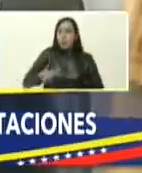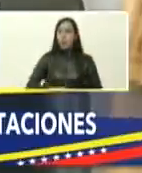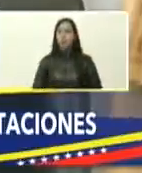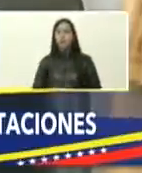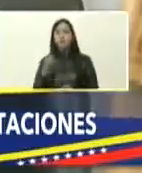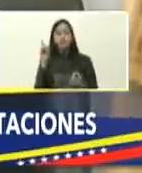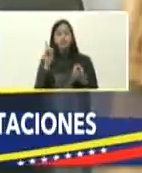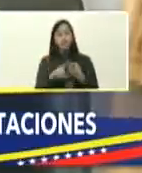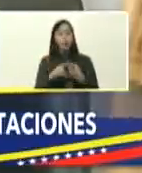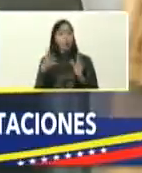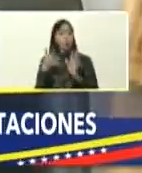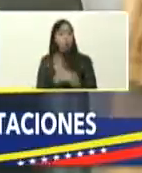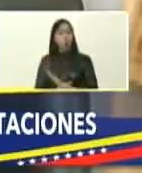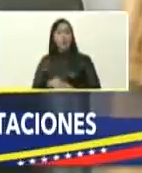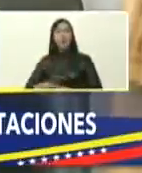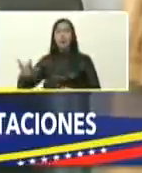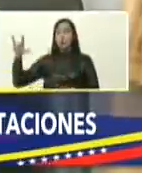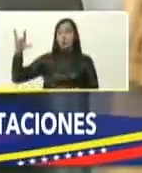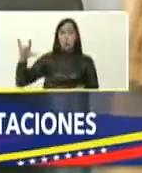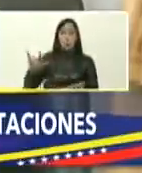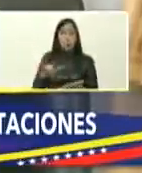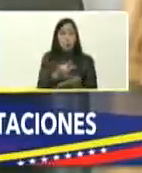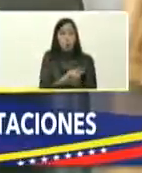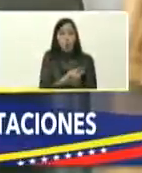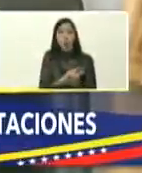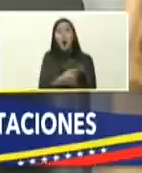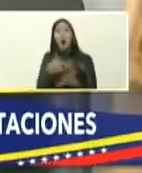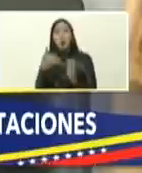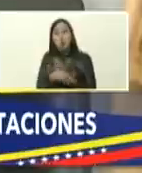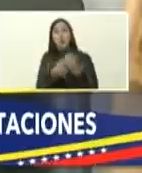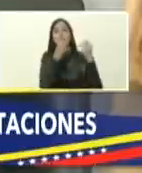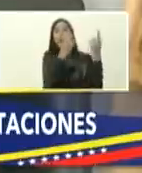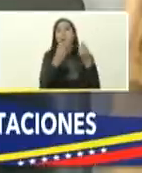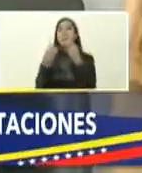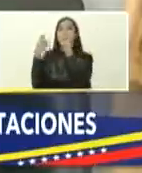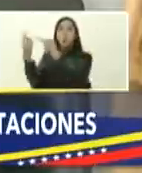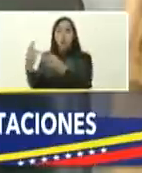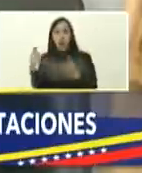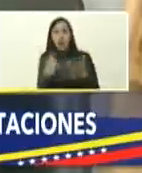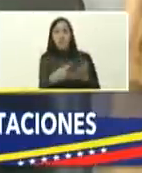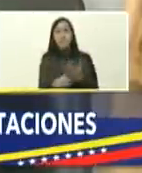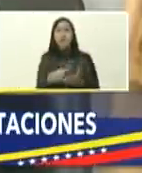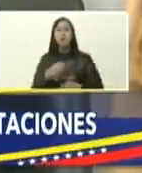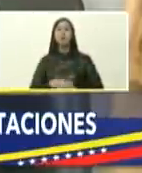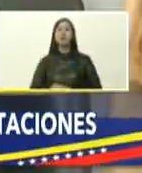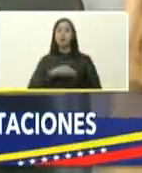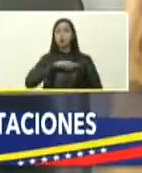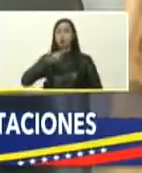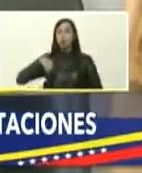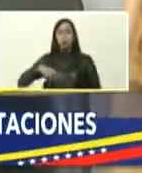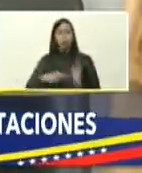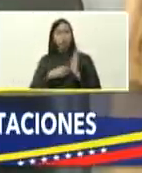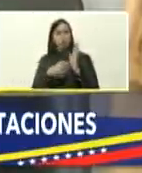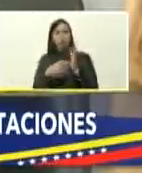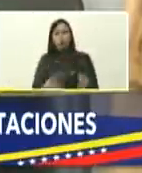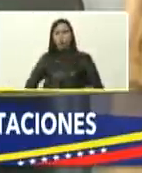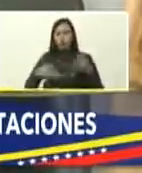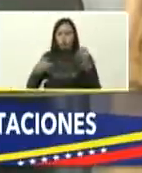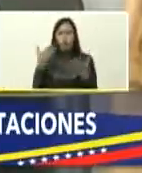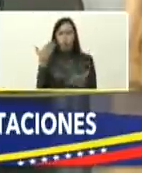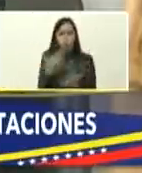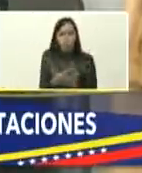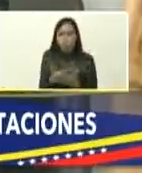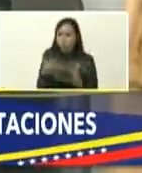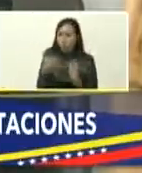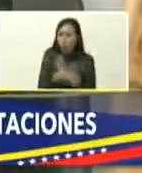ver con las tasas aeroportuarias para la exportación. Y aquí nosotros le estamos presentando a usted un decreto justamente para,